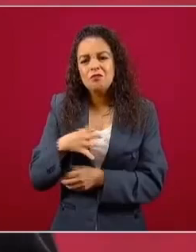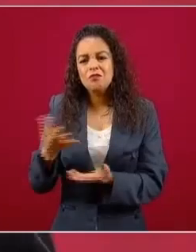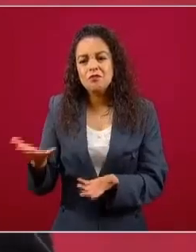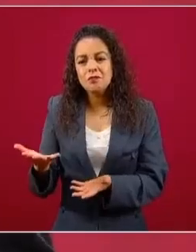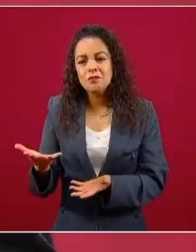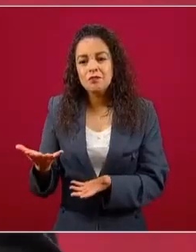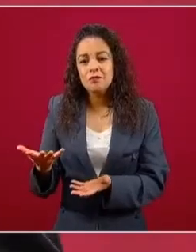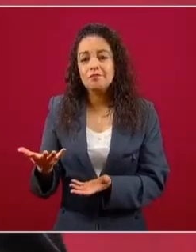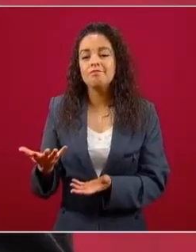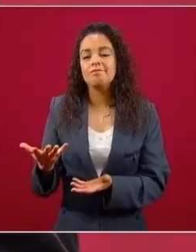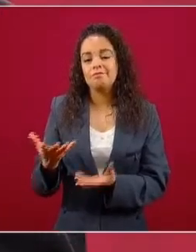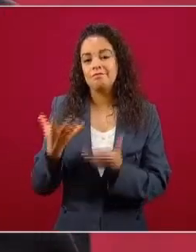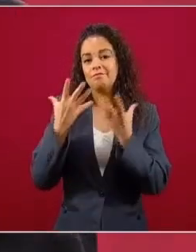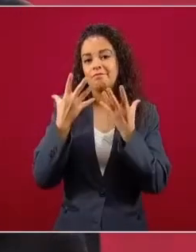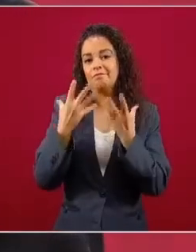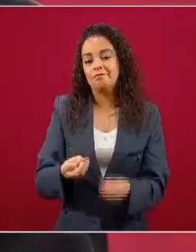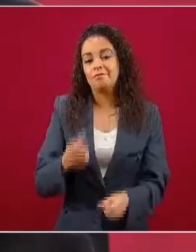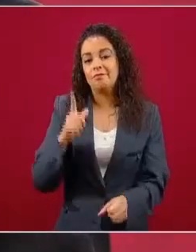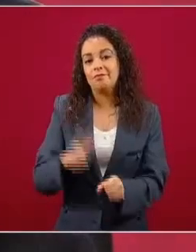Refresquerías.